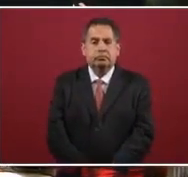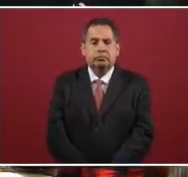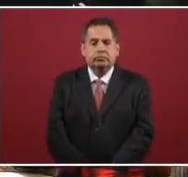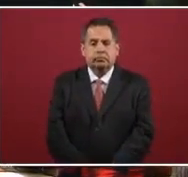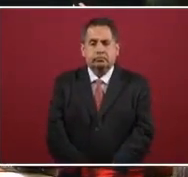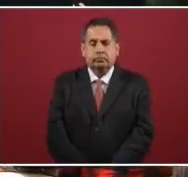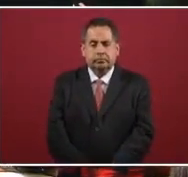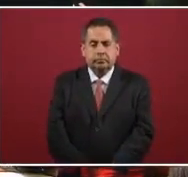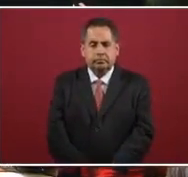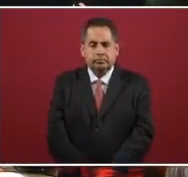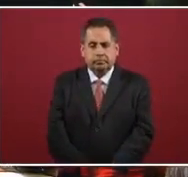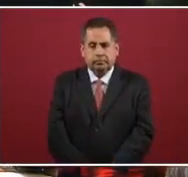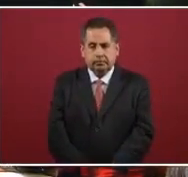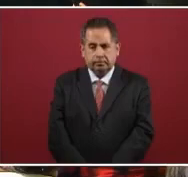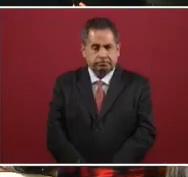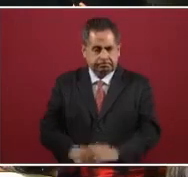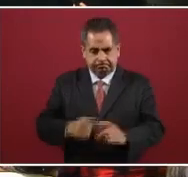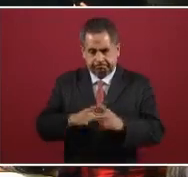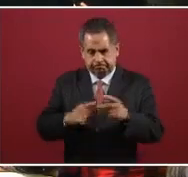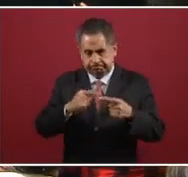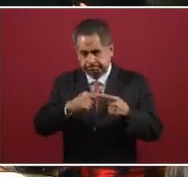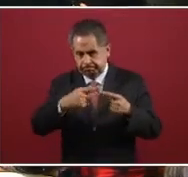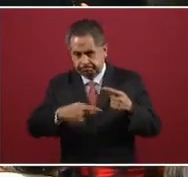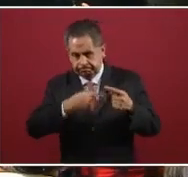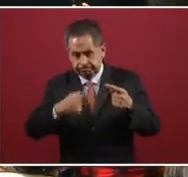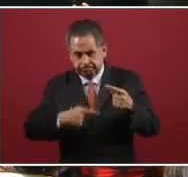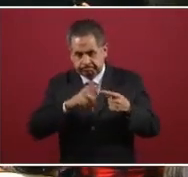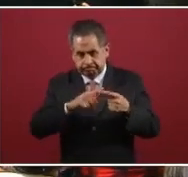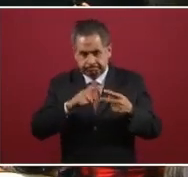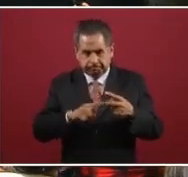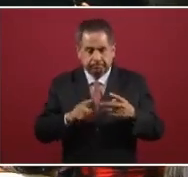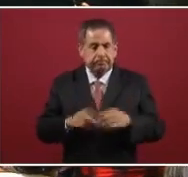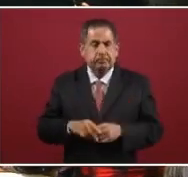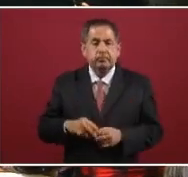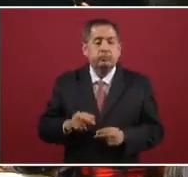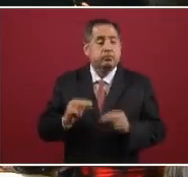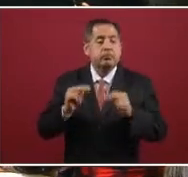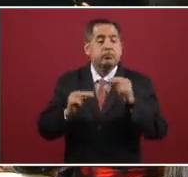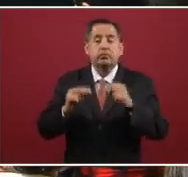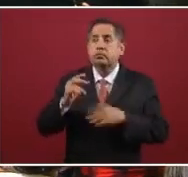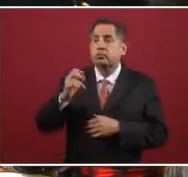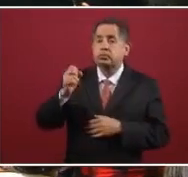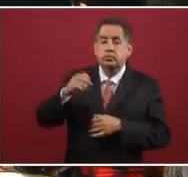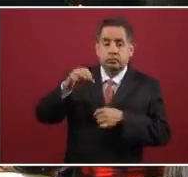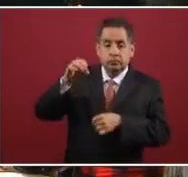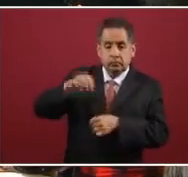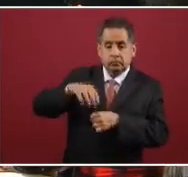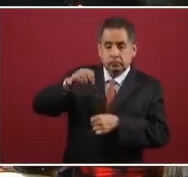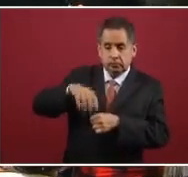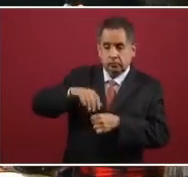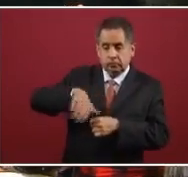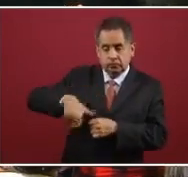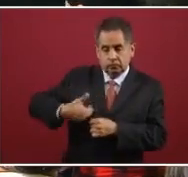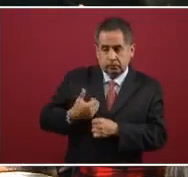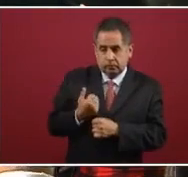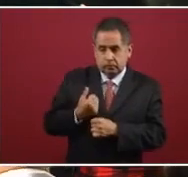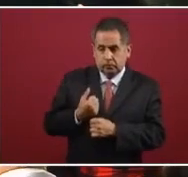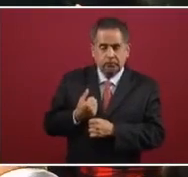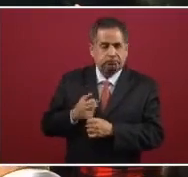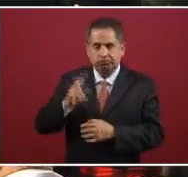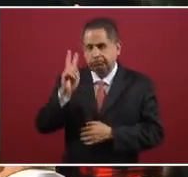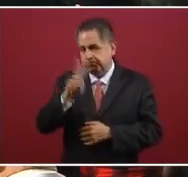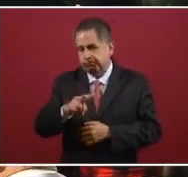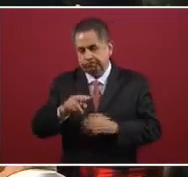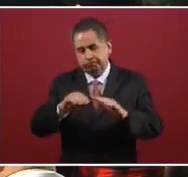Muy bien, empiezo con la parte de los niveles de ahorro. Como vieron, en México estamos ligeramente abajo